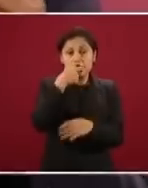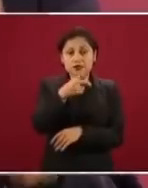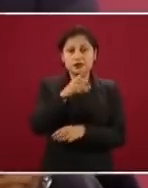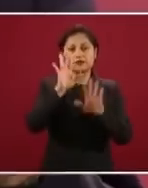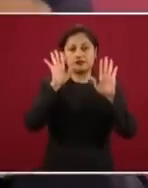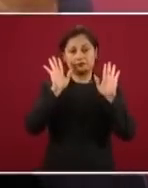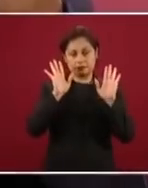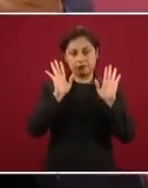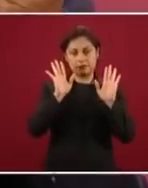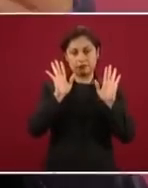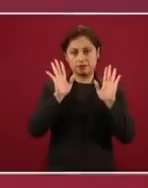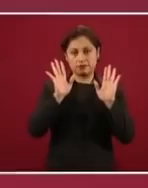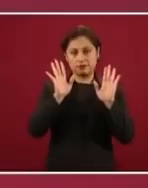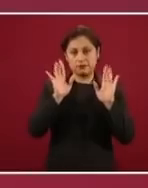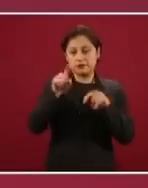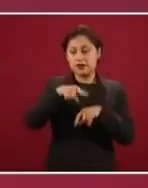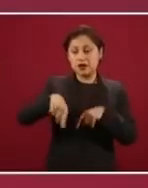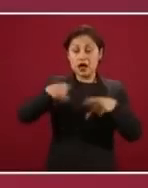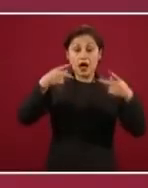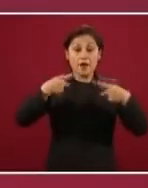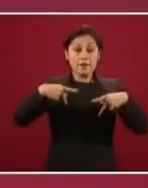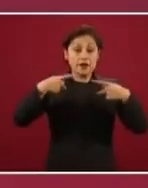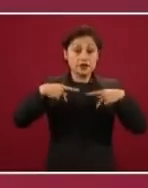y resolver los constitucionalistas